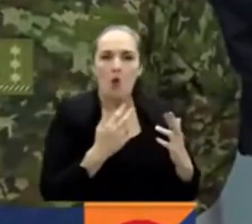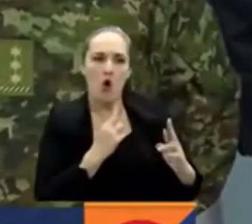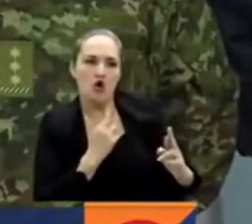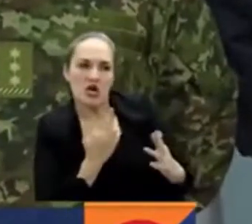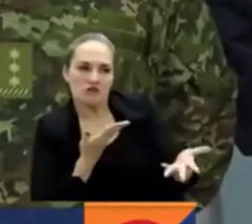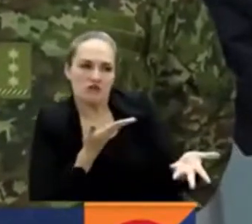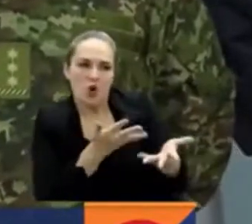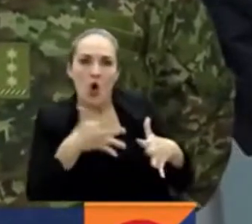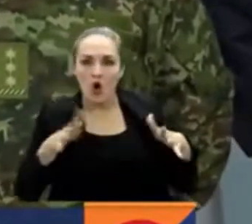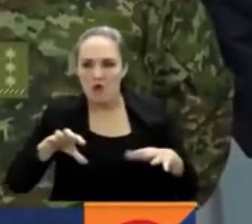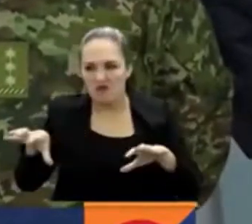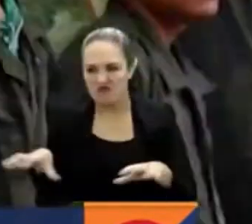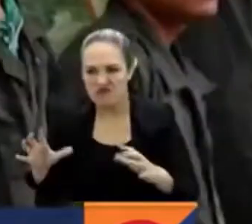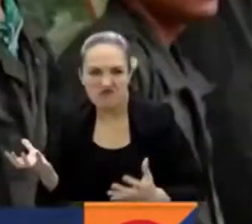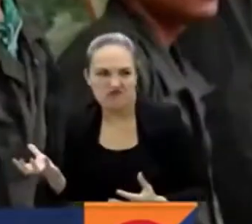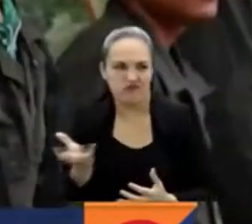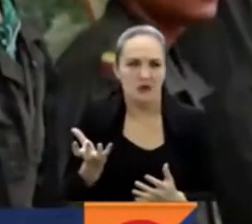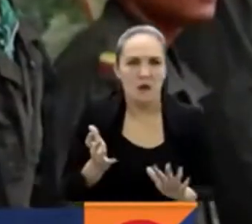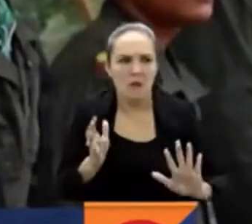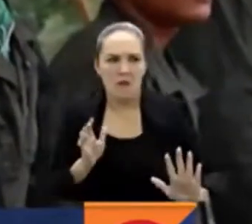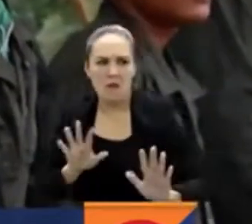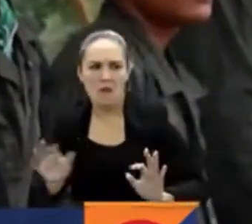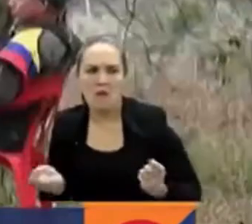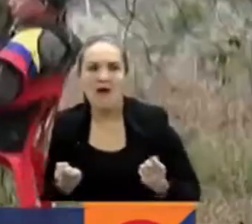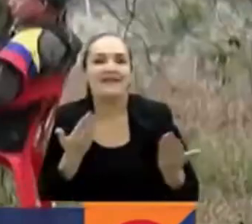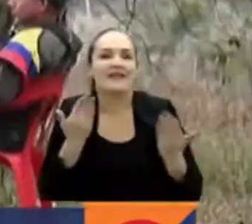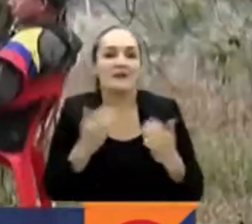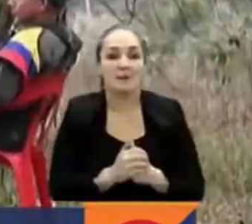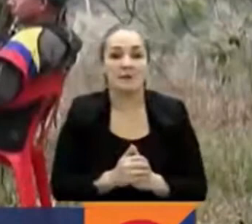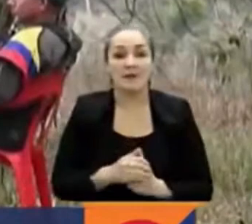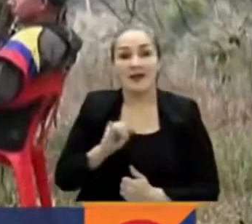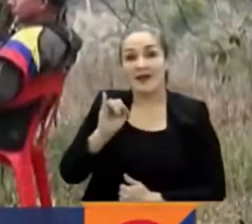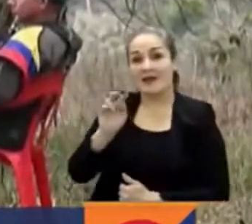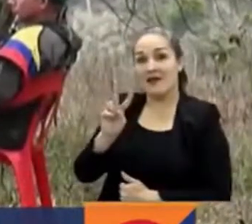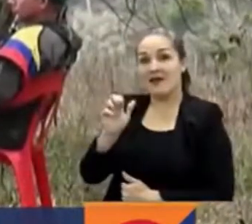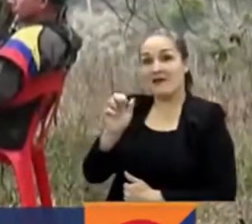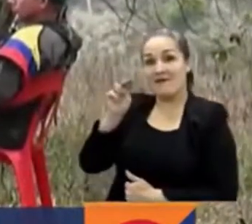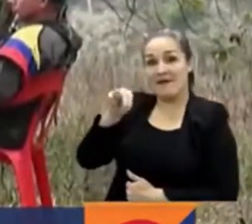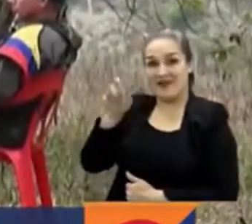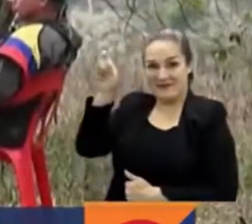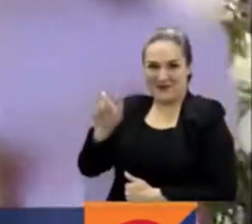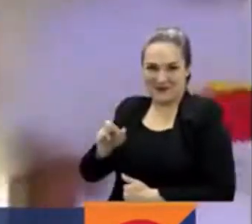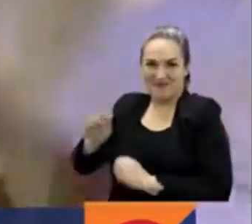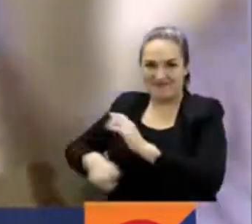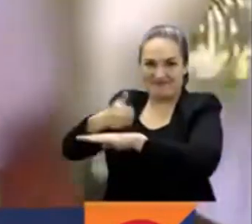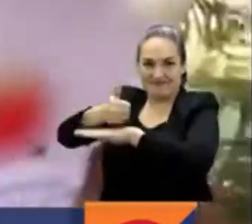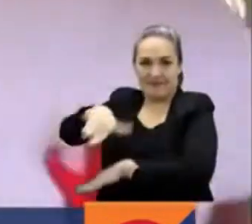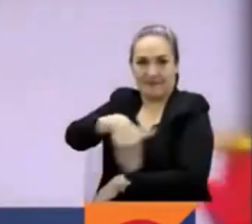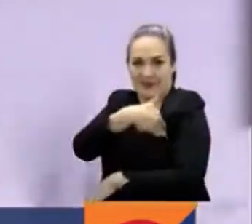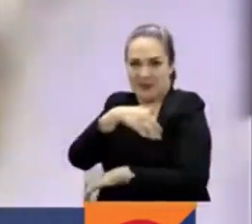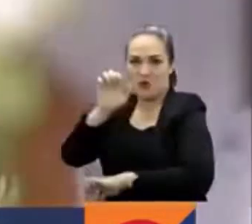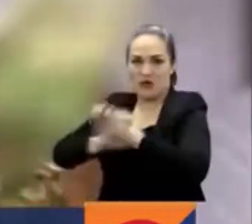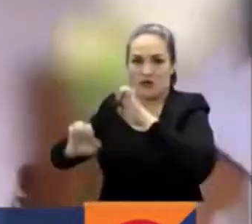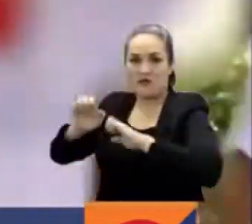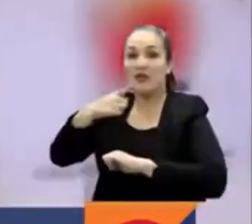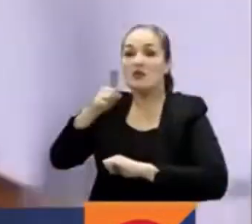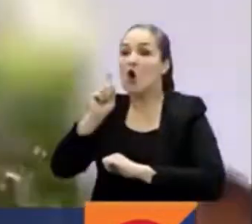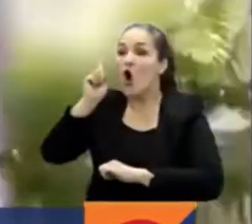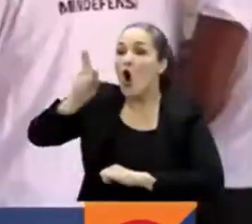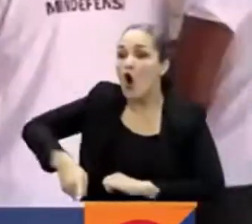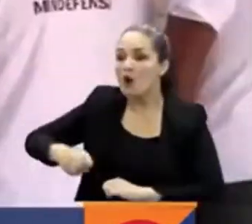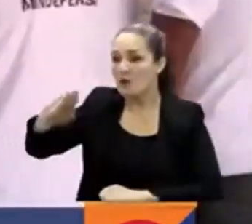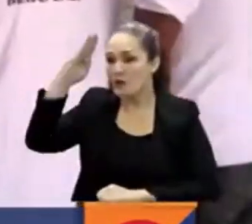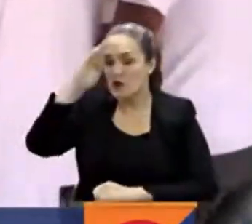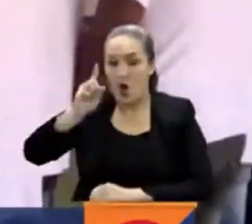accionar de fuerza pública. Iván Velázquez dijo que privilegiarán la vida sobre la muerte y ordenó a su cúpula militar y de policía priorizar